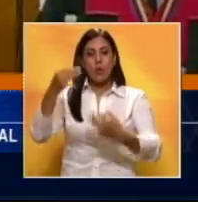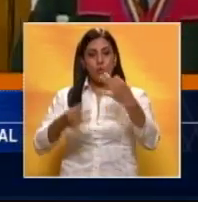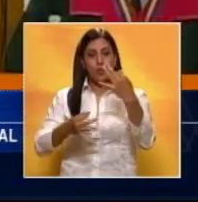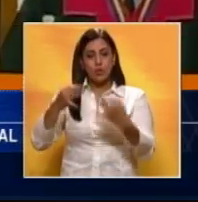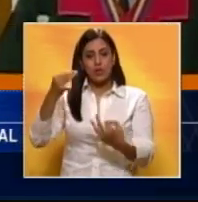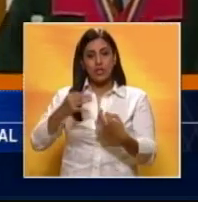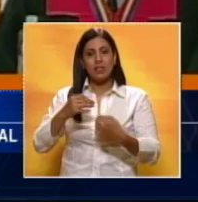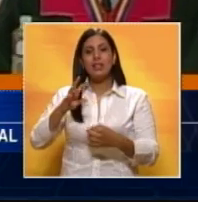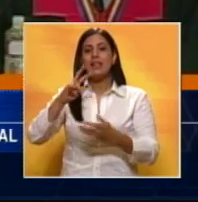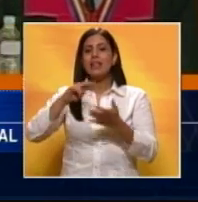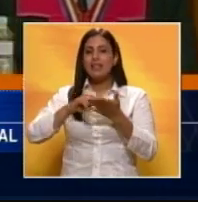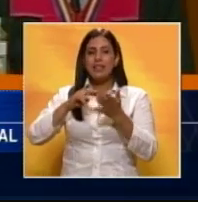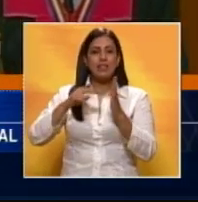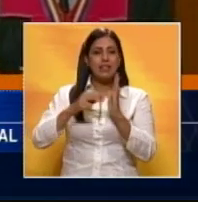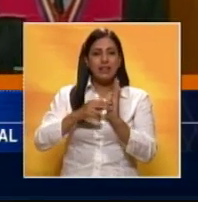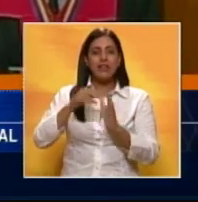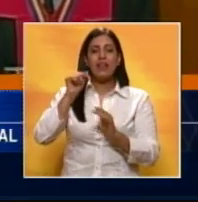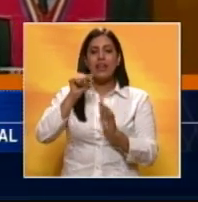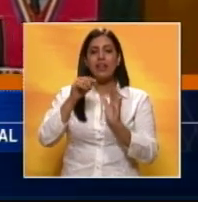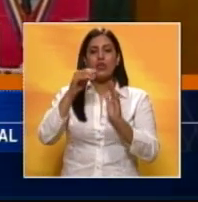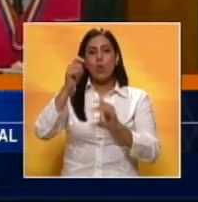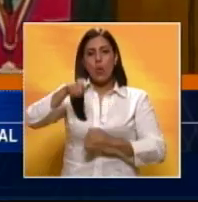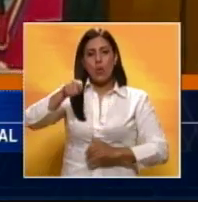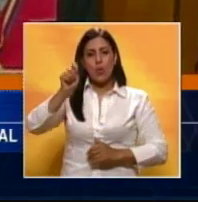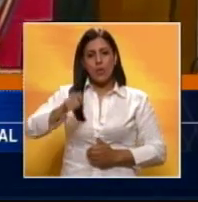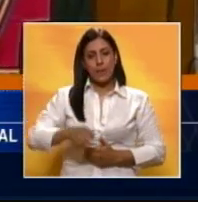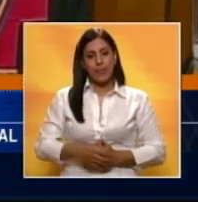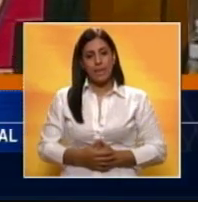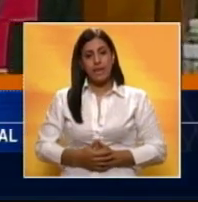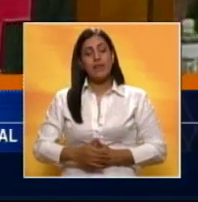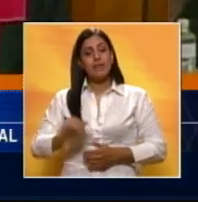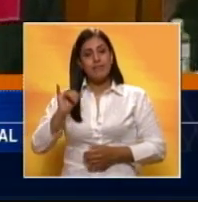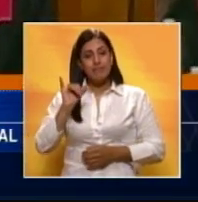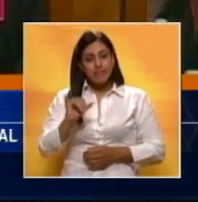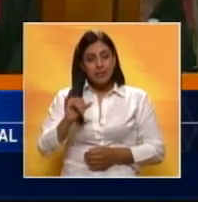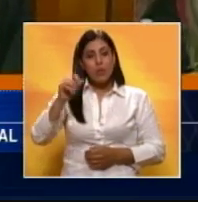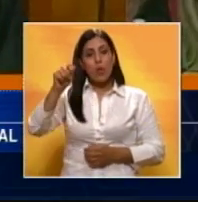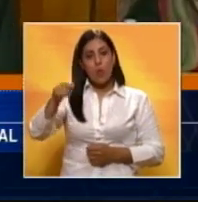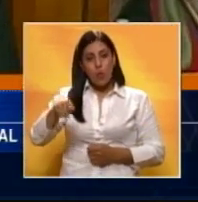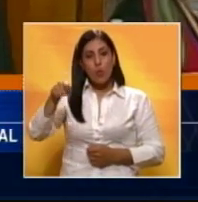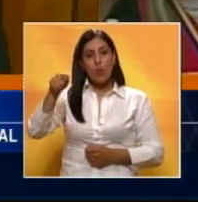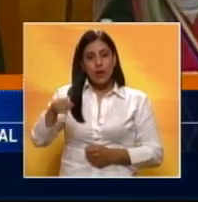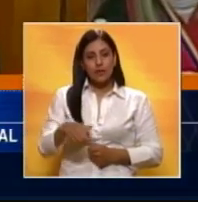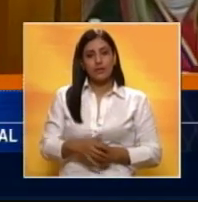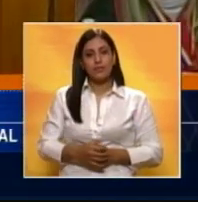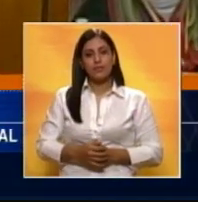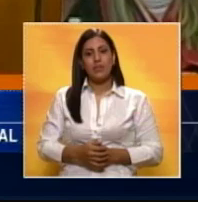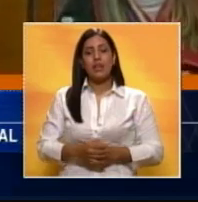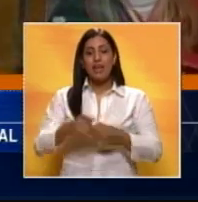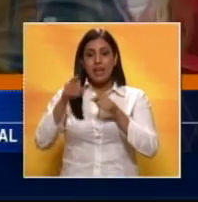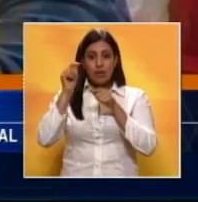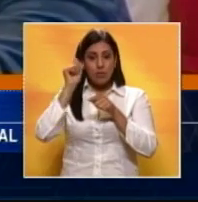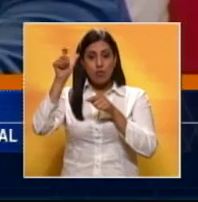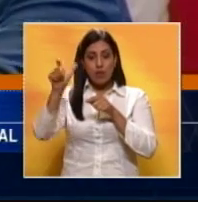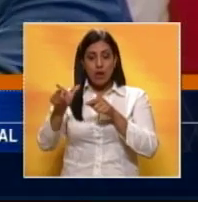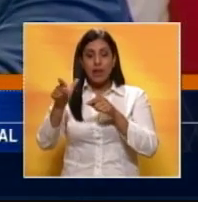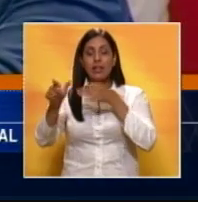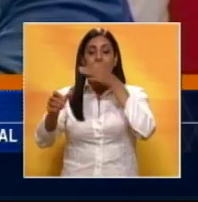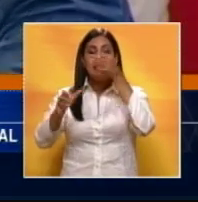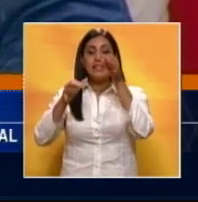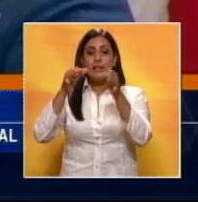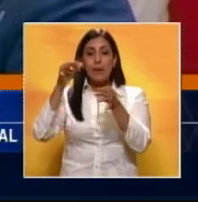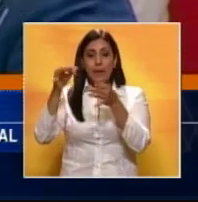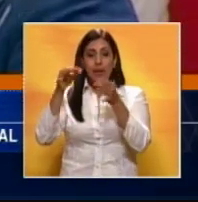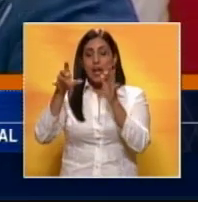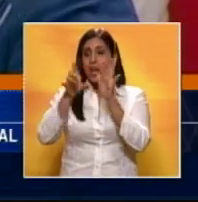judiciales representada por estos magistrados, a los mismos magistrados que ella